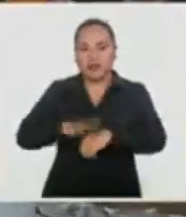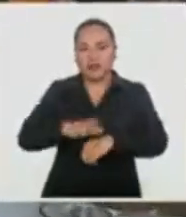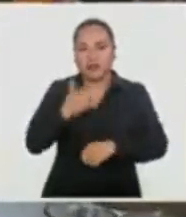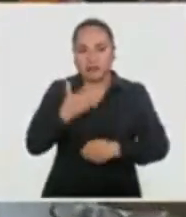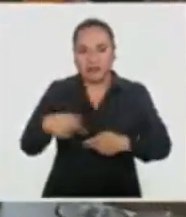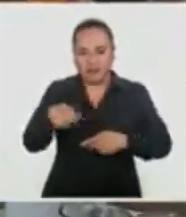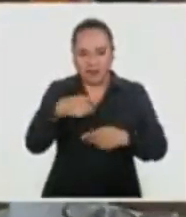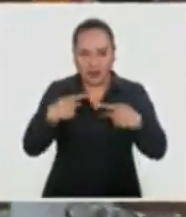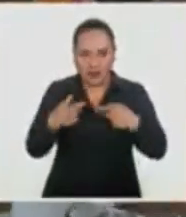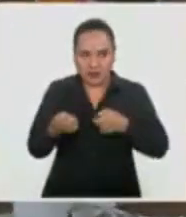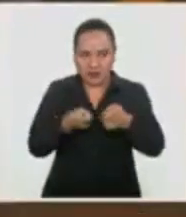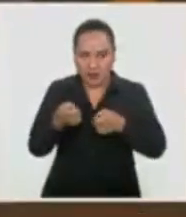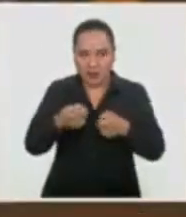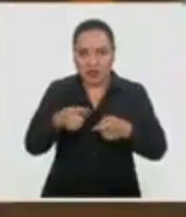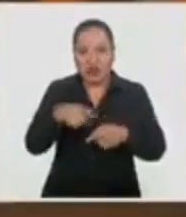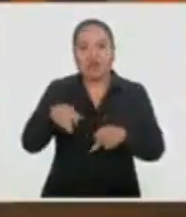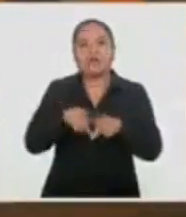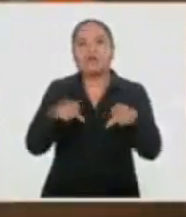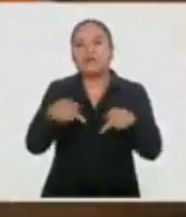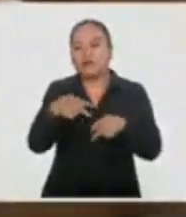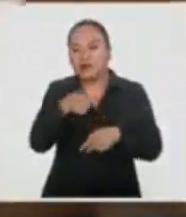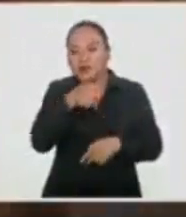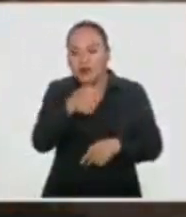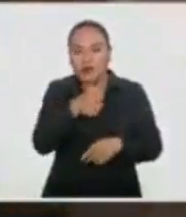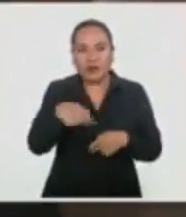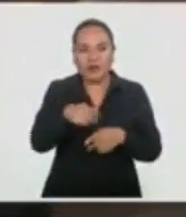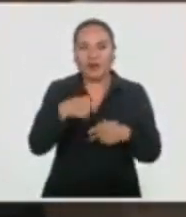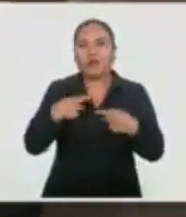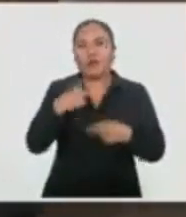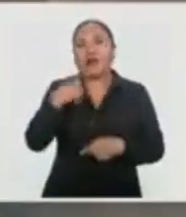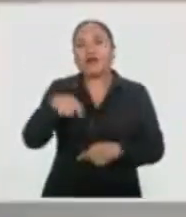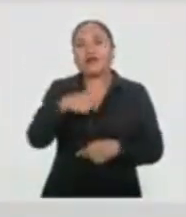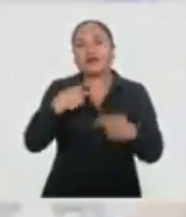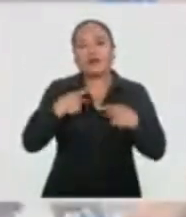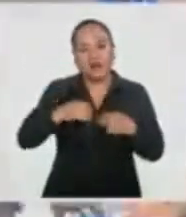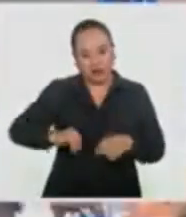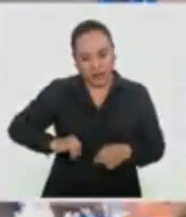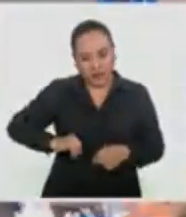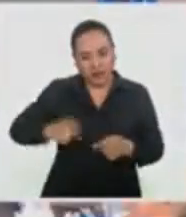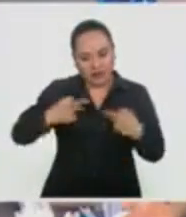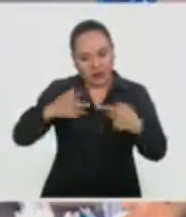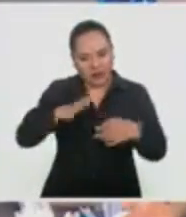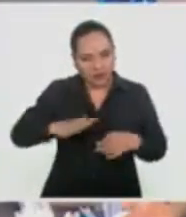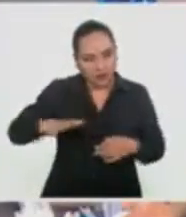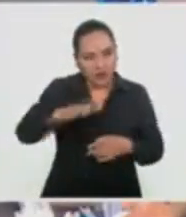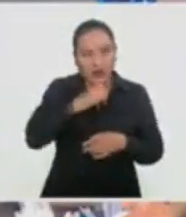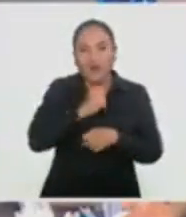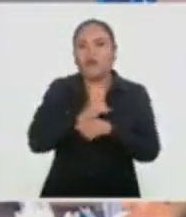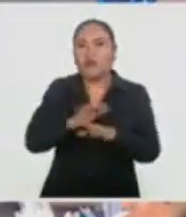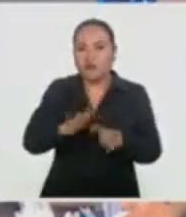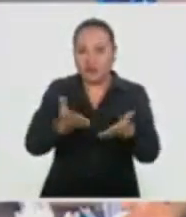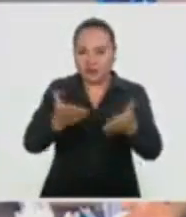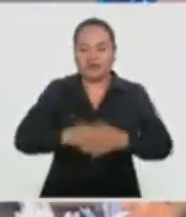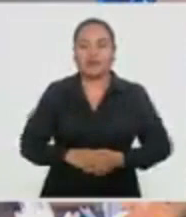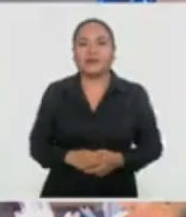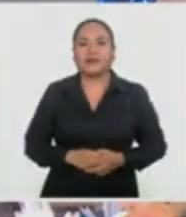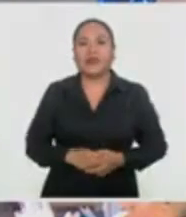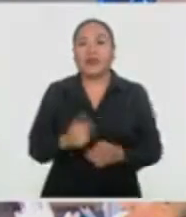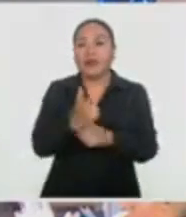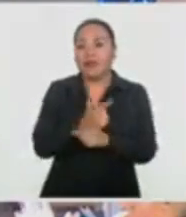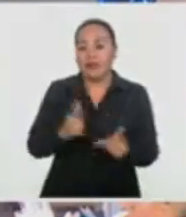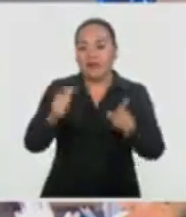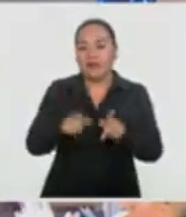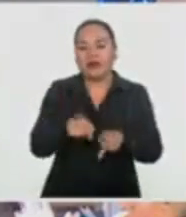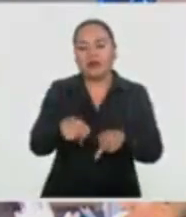por las personas que se encargan de informar acontecimientos de interés público a la ciudadanía. Que la libertad de expresión, la libre prensa